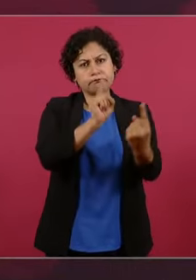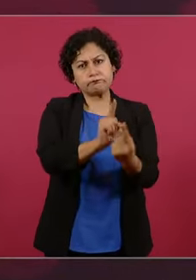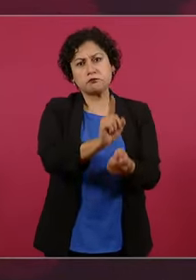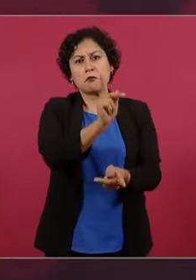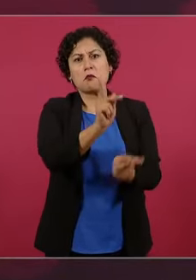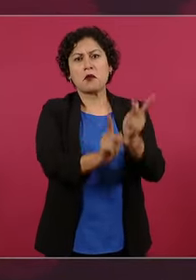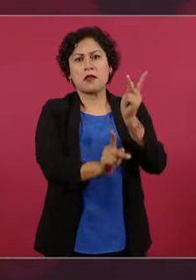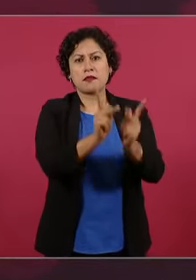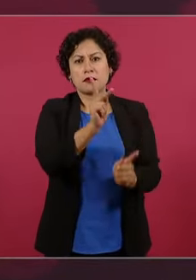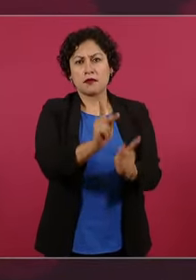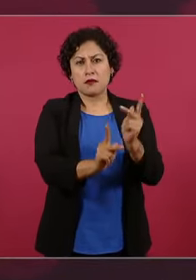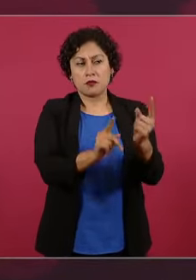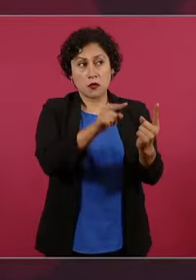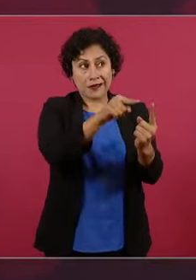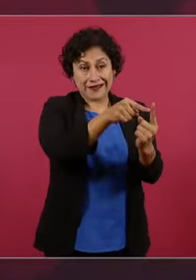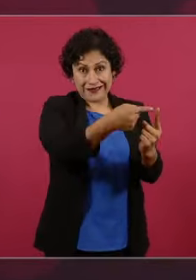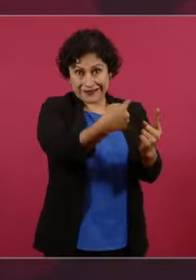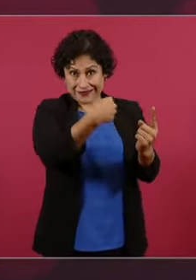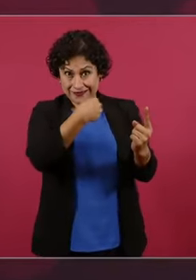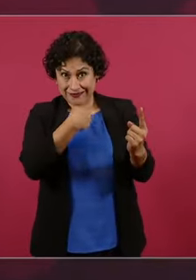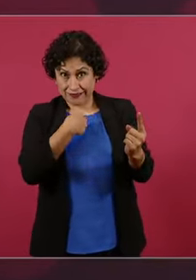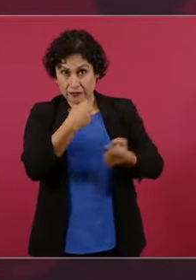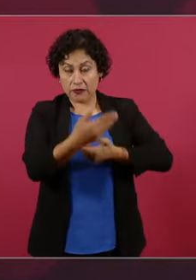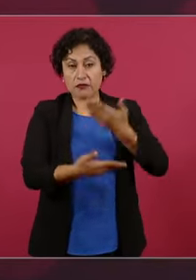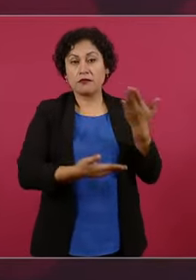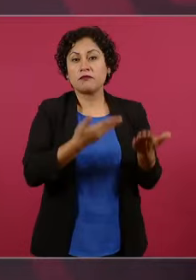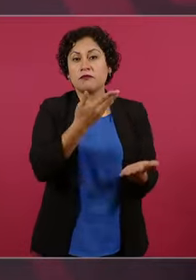Me ofreció disculpa.